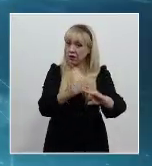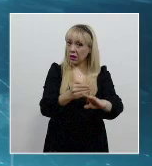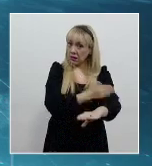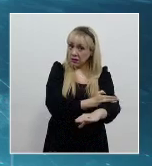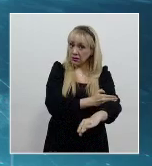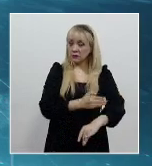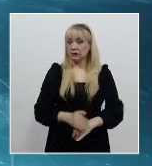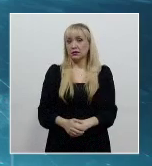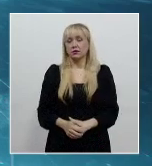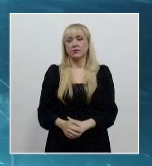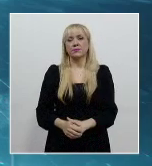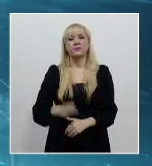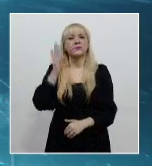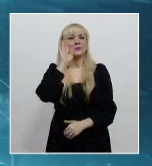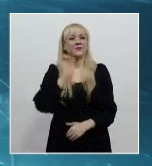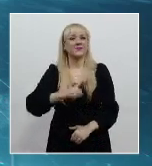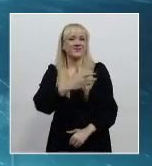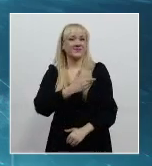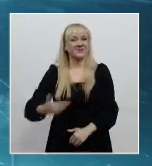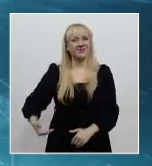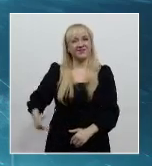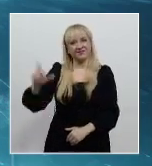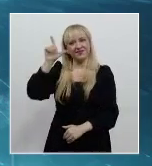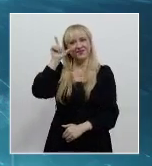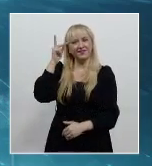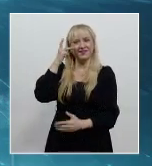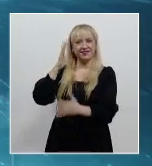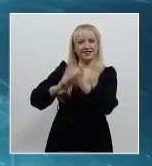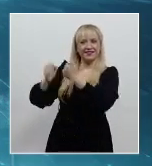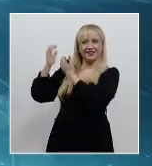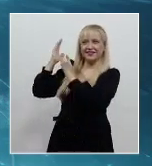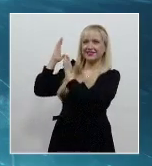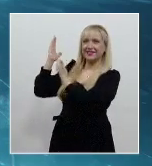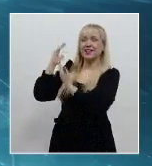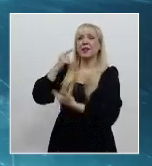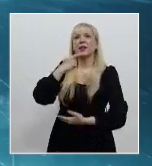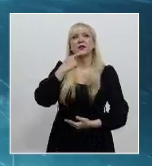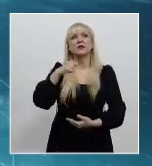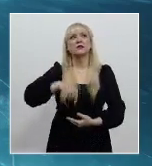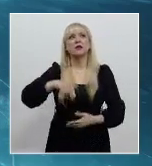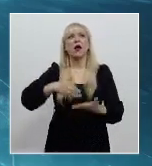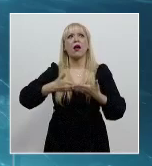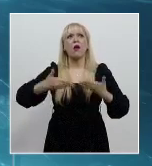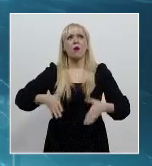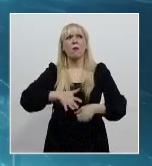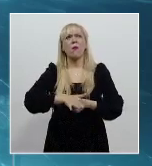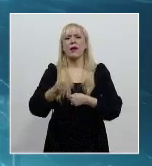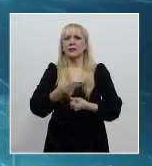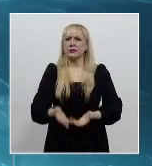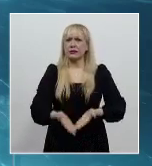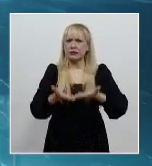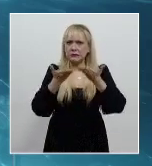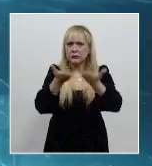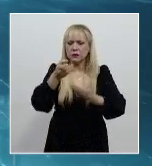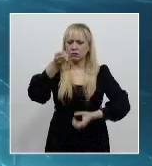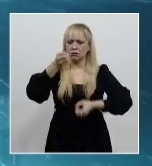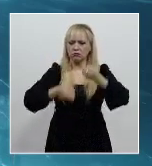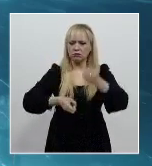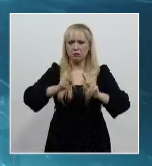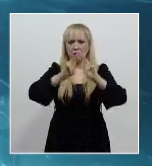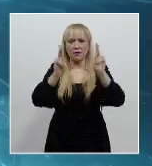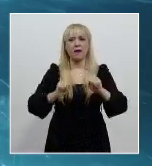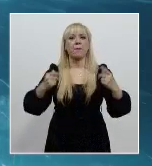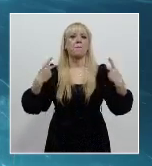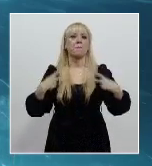La ministra presidenta Norma Lucía Piña aseguró que el reto de la judicatura es garantizar el acceso a la justicia y la paz